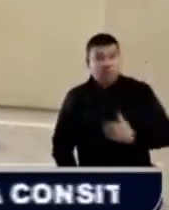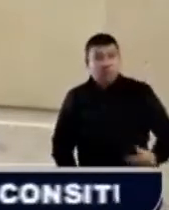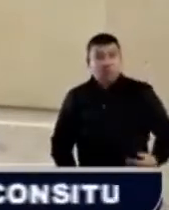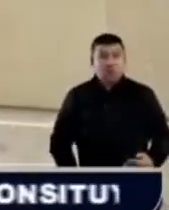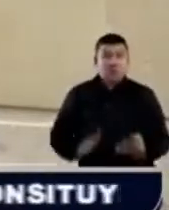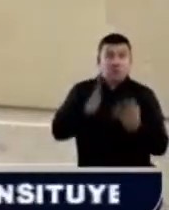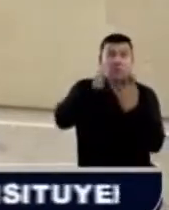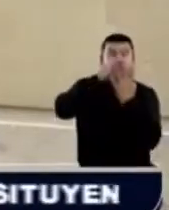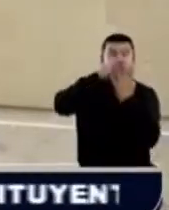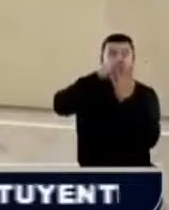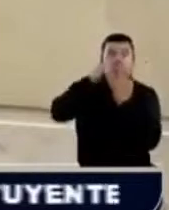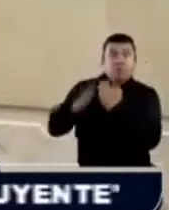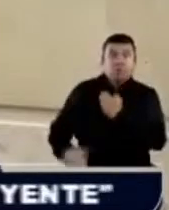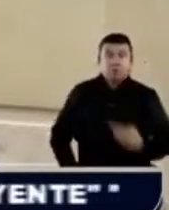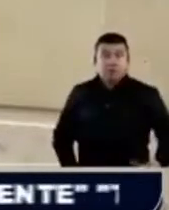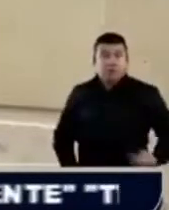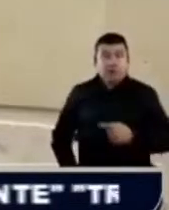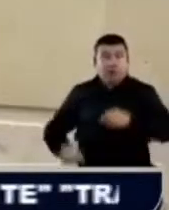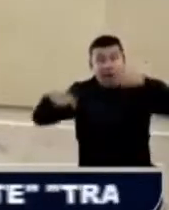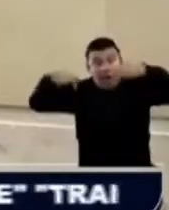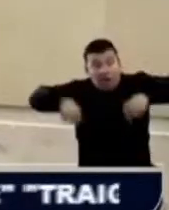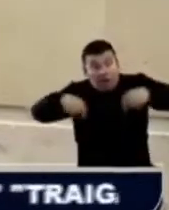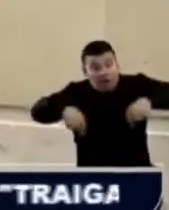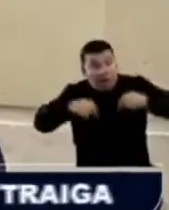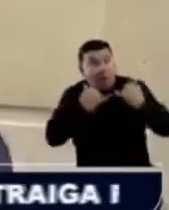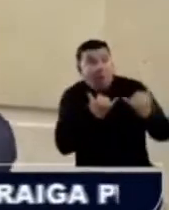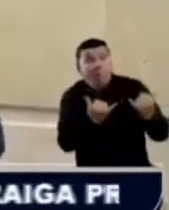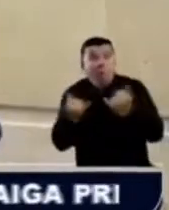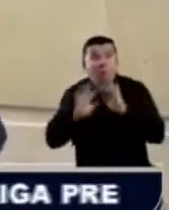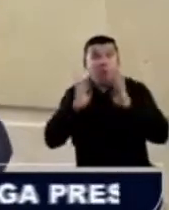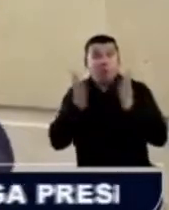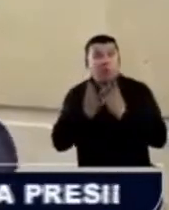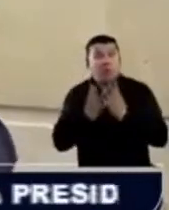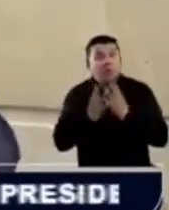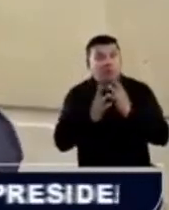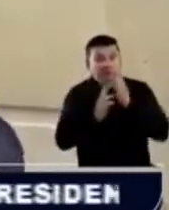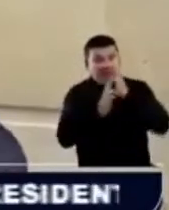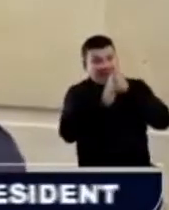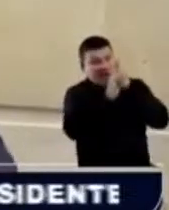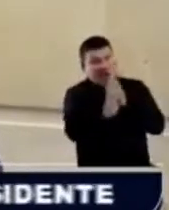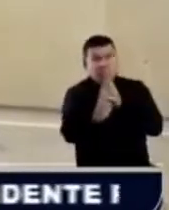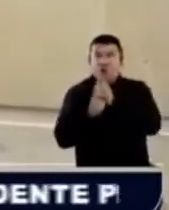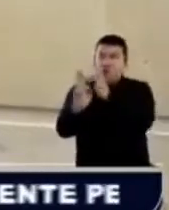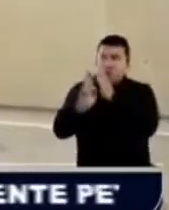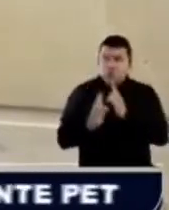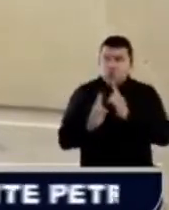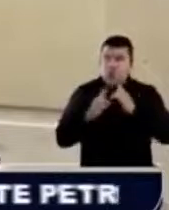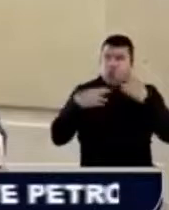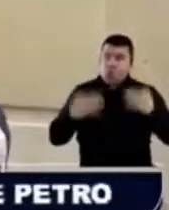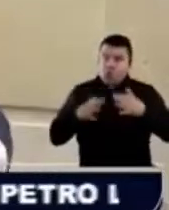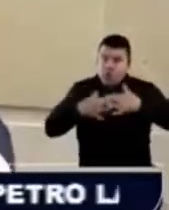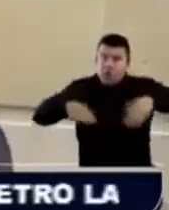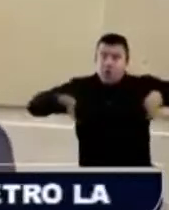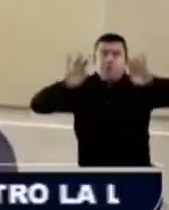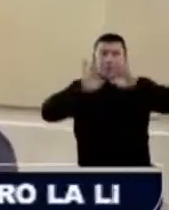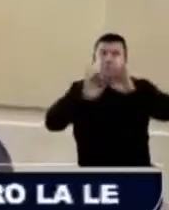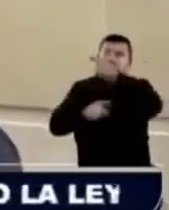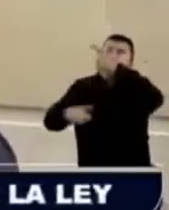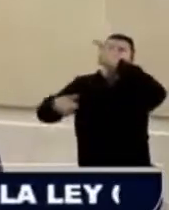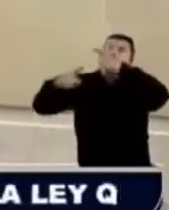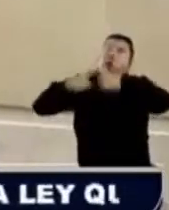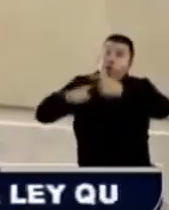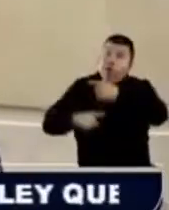posibilidad de que ese debate pueda llegar al Capitolio Nacional antes de que llegue, lo están